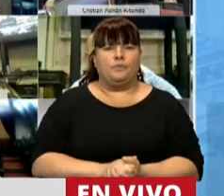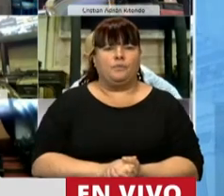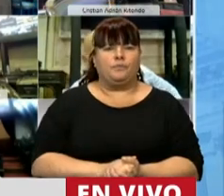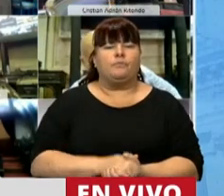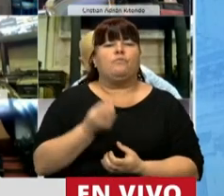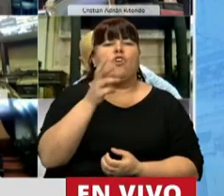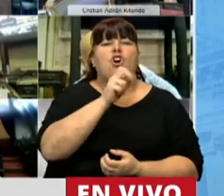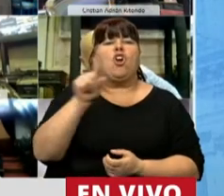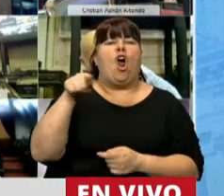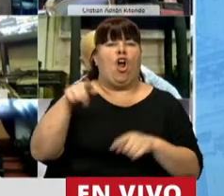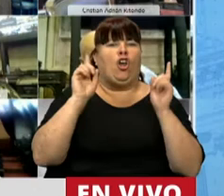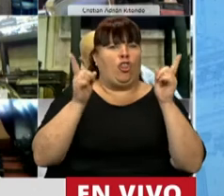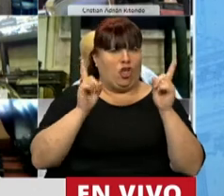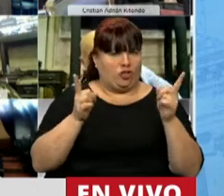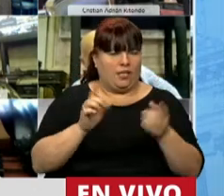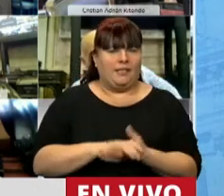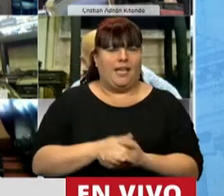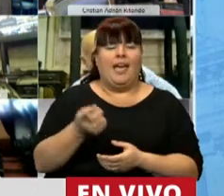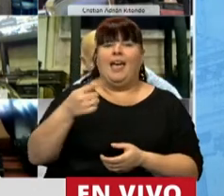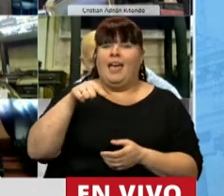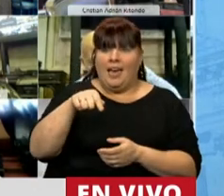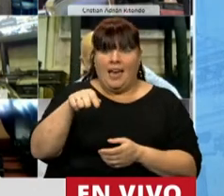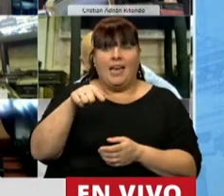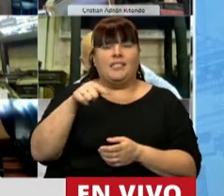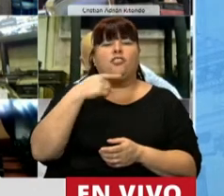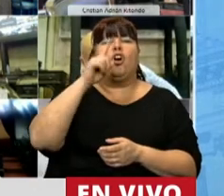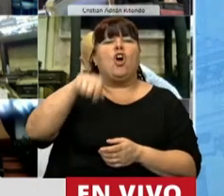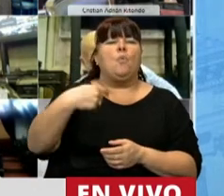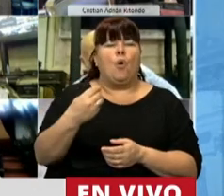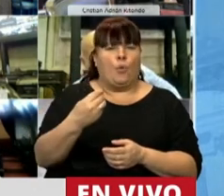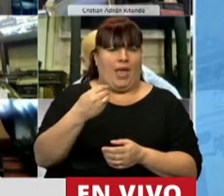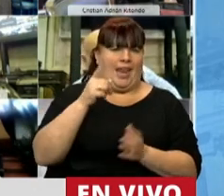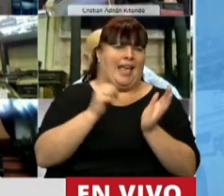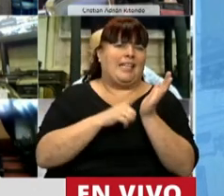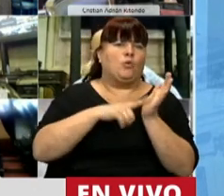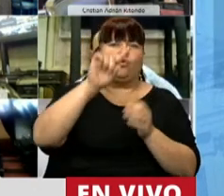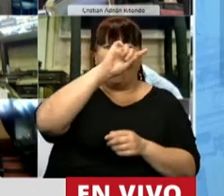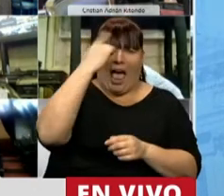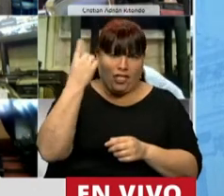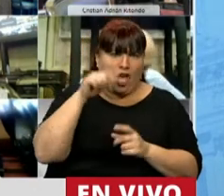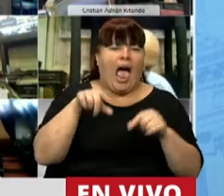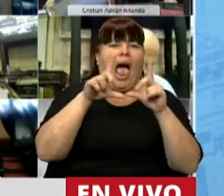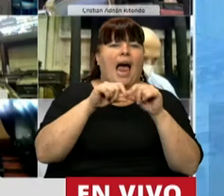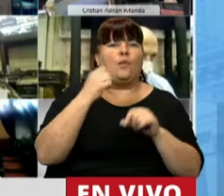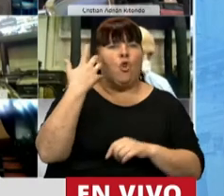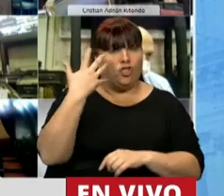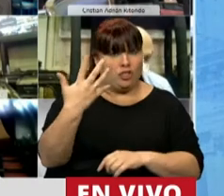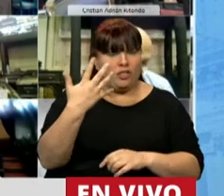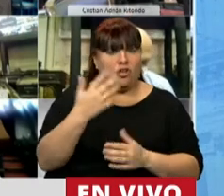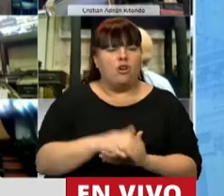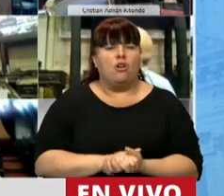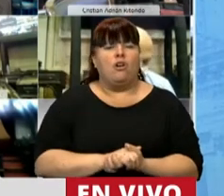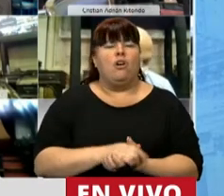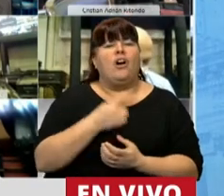el rol del docente, pues estos estatutos surgen del Estatuto Nacional, que en su artículo 5